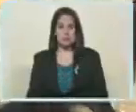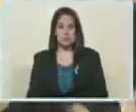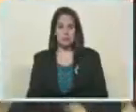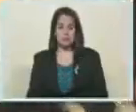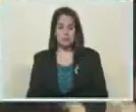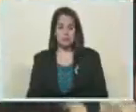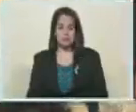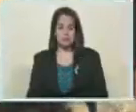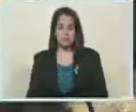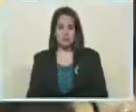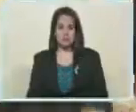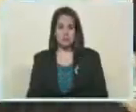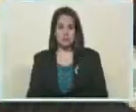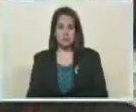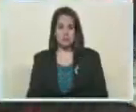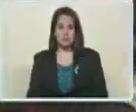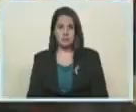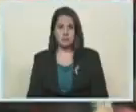Aquí está.